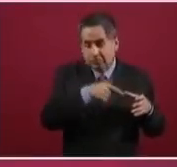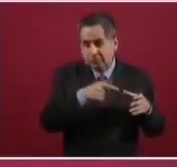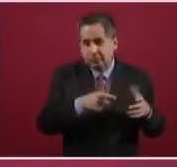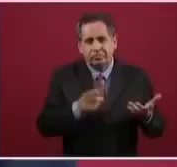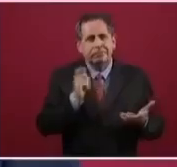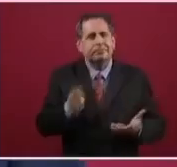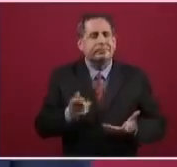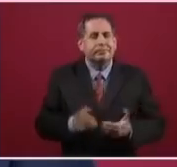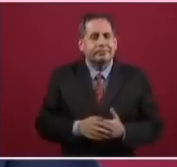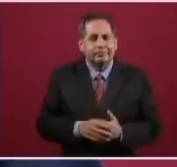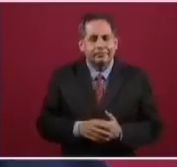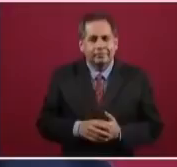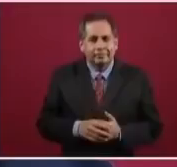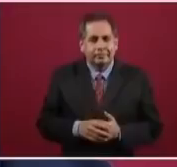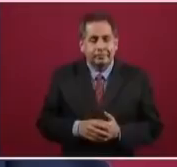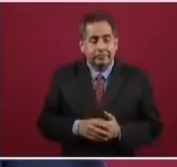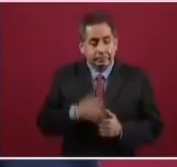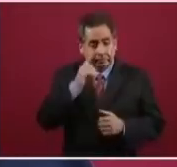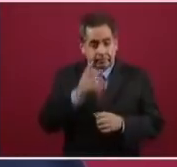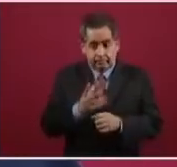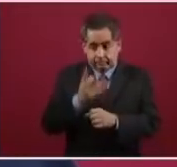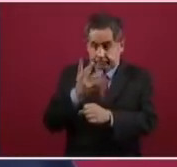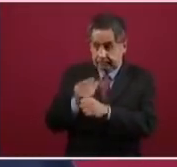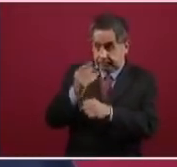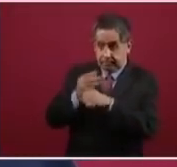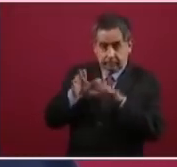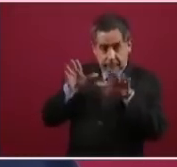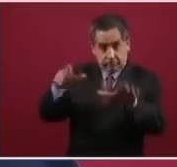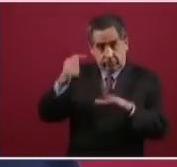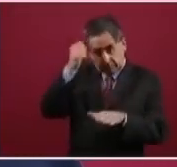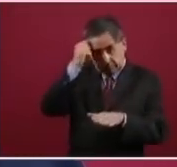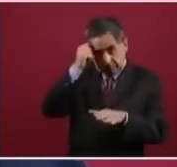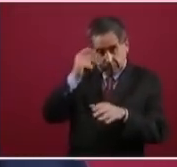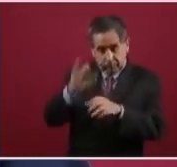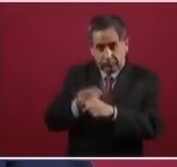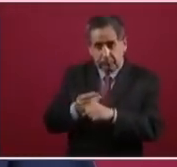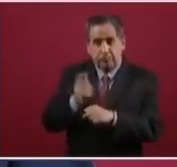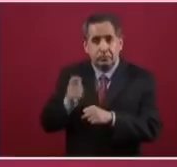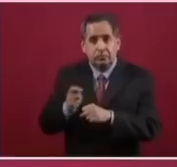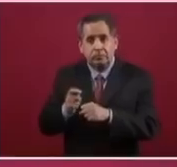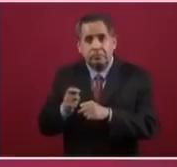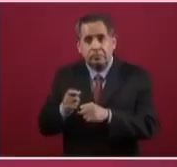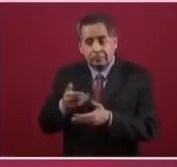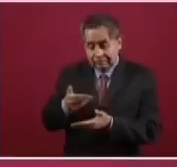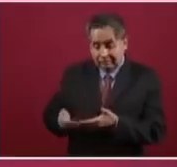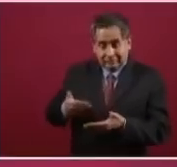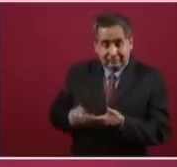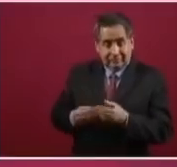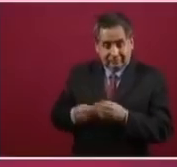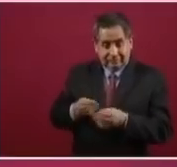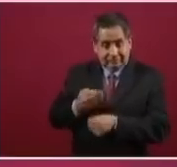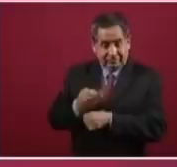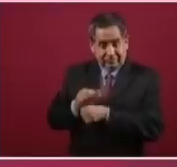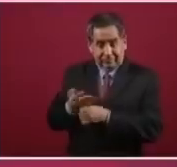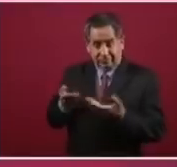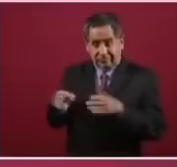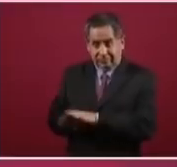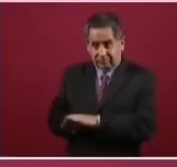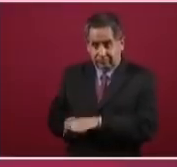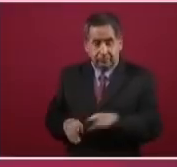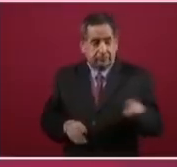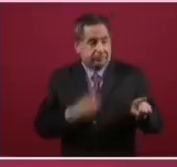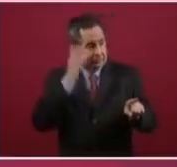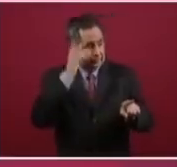de que para hacer ese aeropuerto y van a cerrar el actual aeropuerto y el de santa